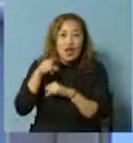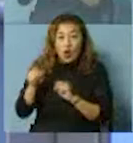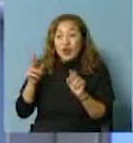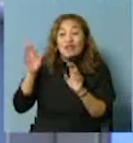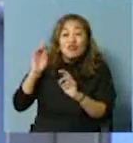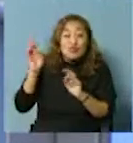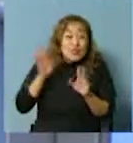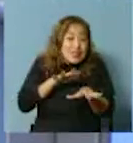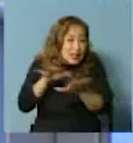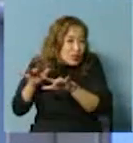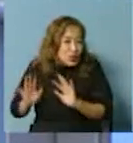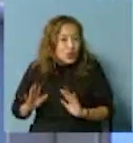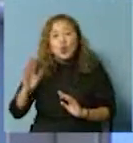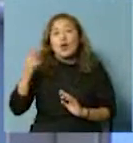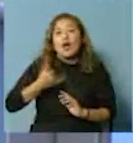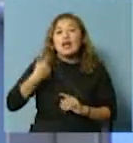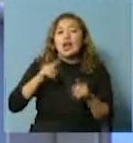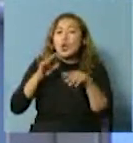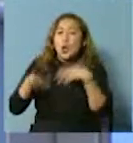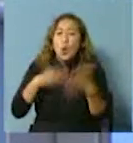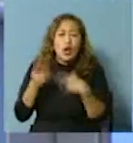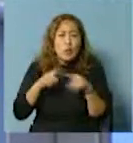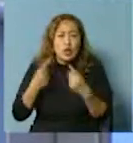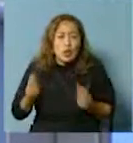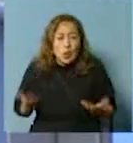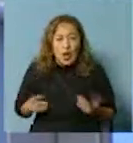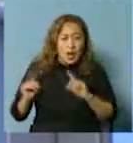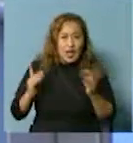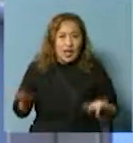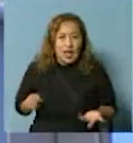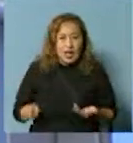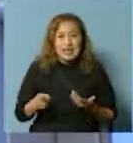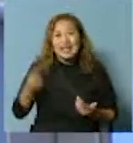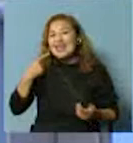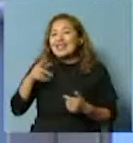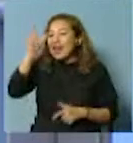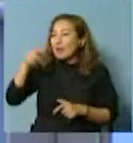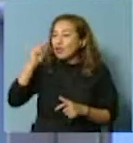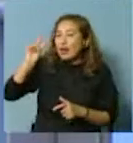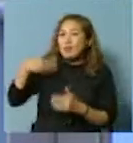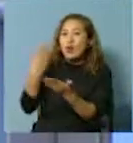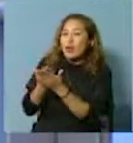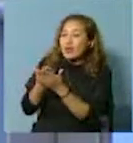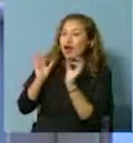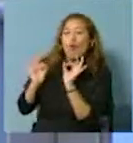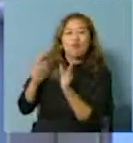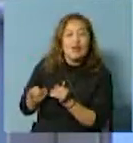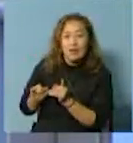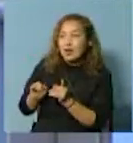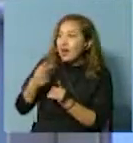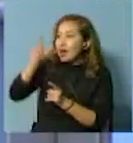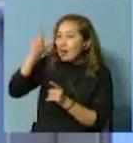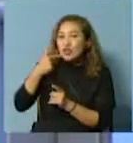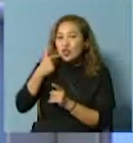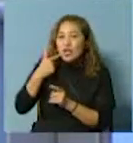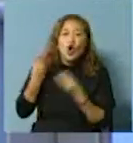ruido y el tema y el juego político la finalidad del juego político es cautivar a la gente con una propuesta concreta y no llegar